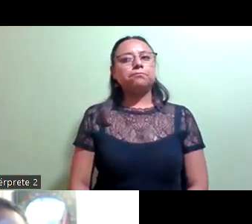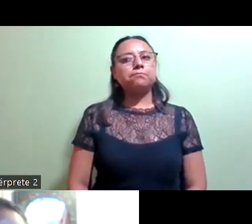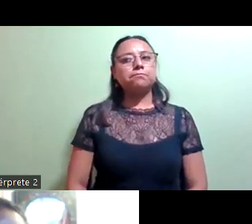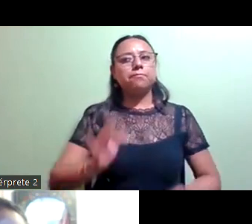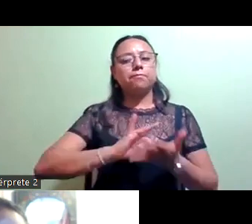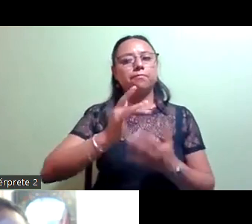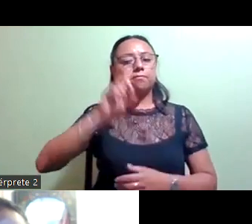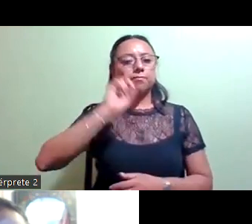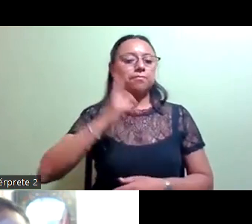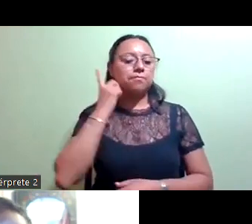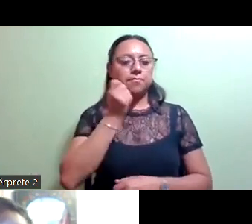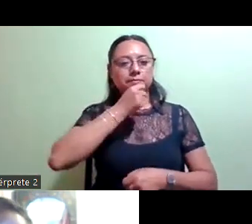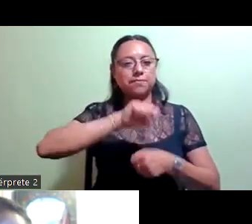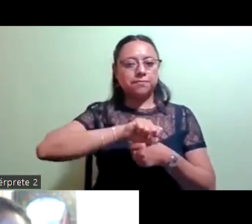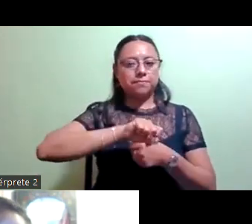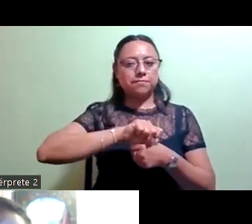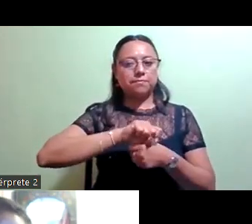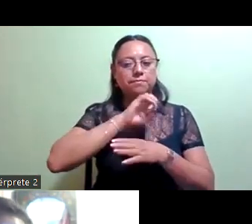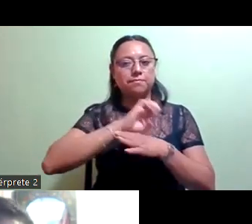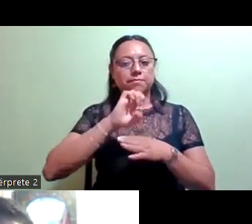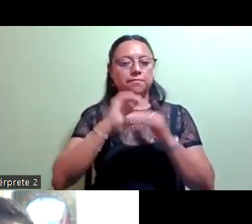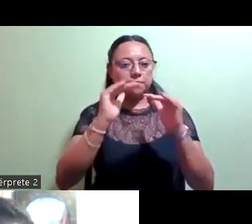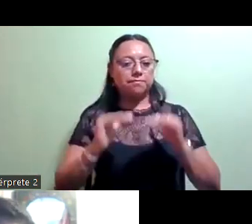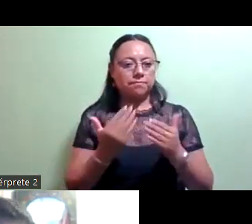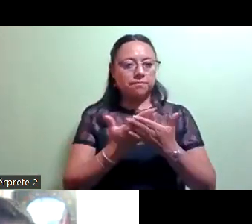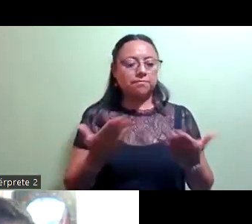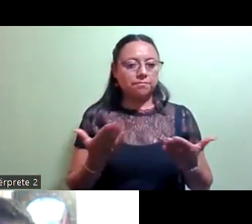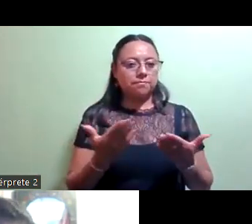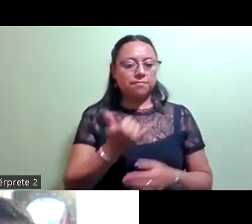Gracias, diputada secretaria. En consecuencia,